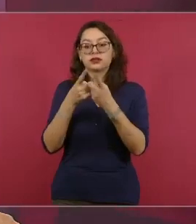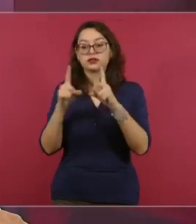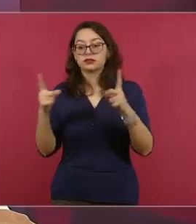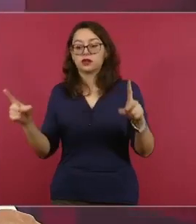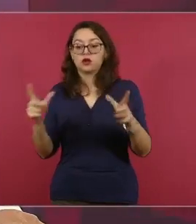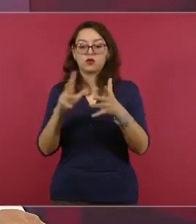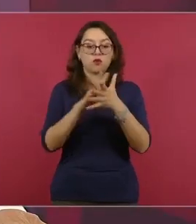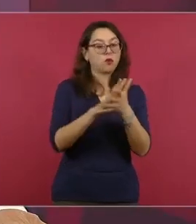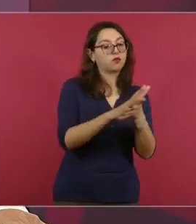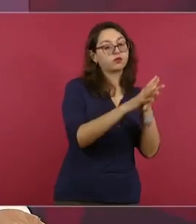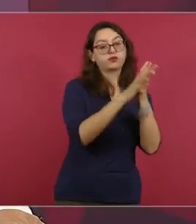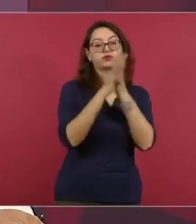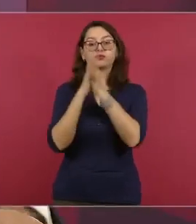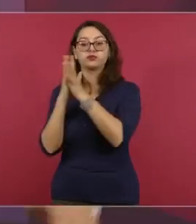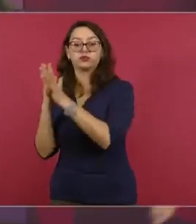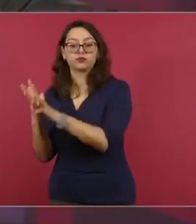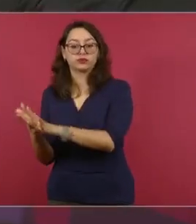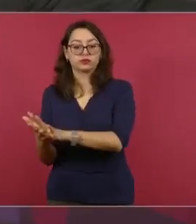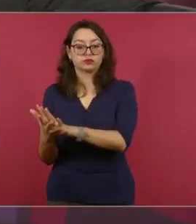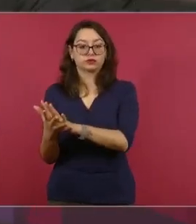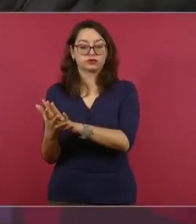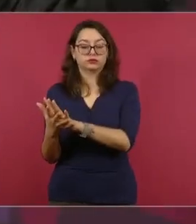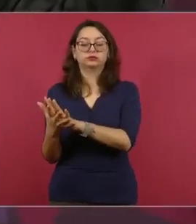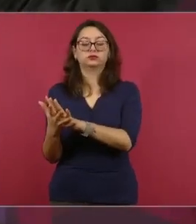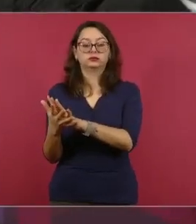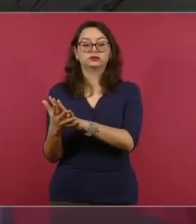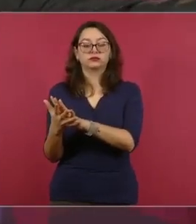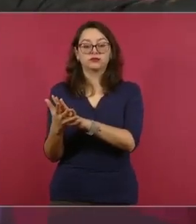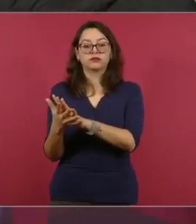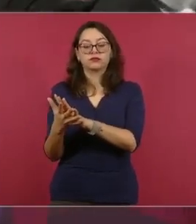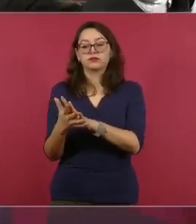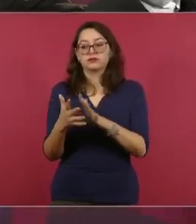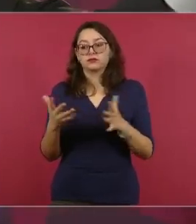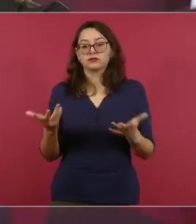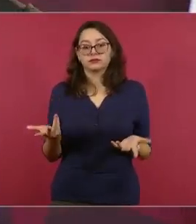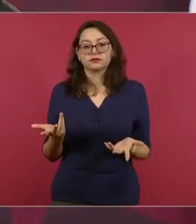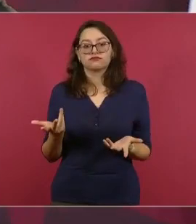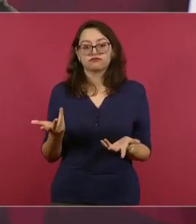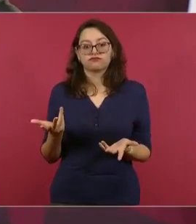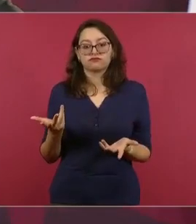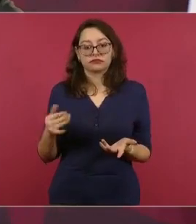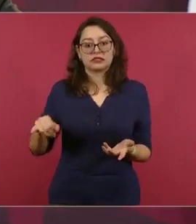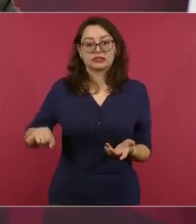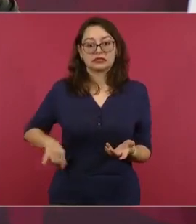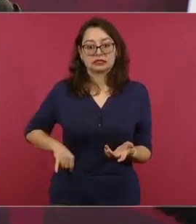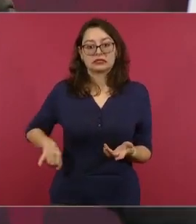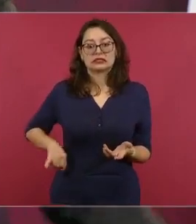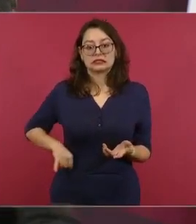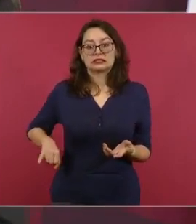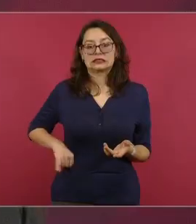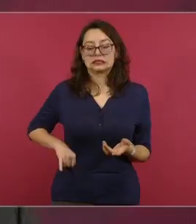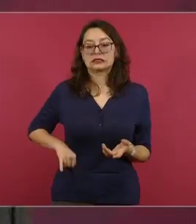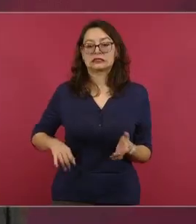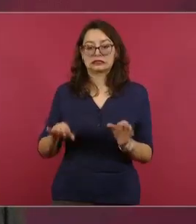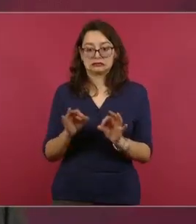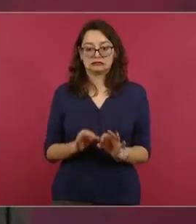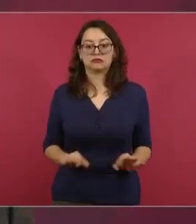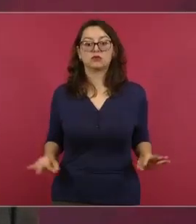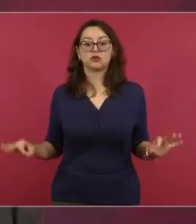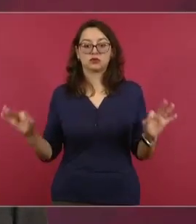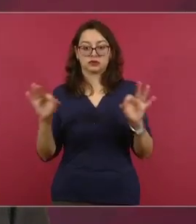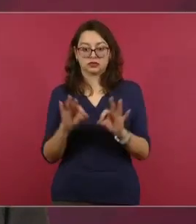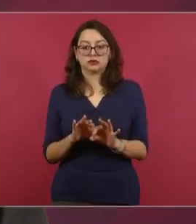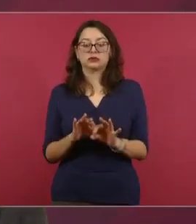transformación. O sea, es algo muy importante. Ya del lado de Estados